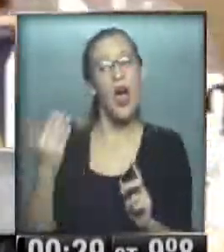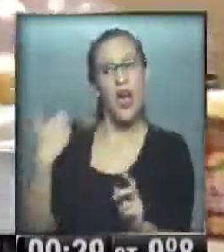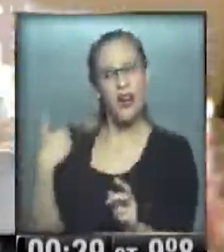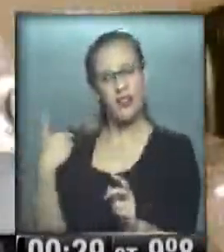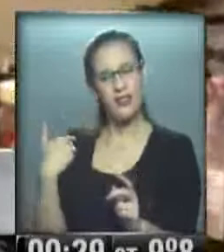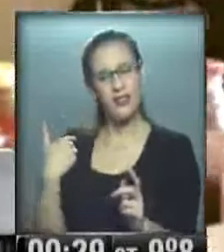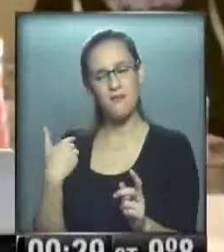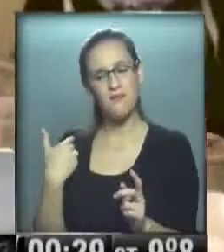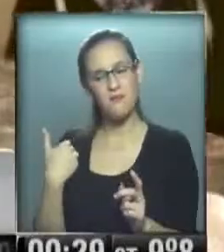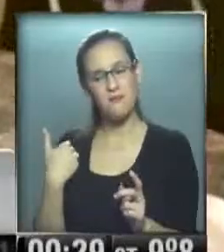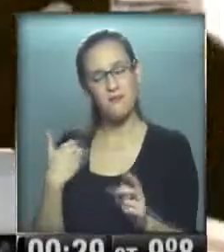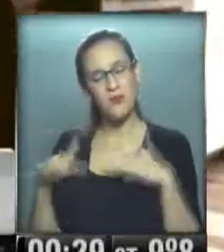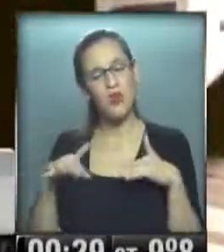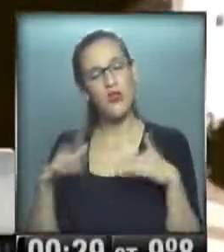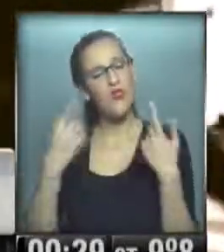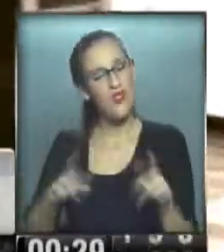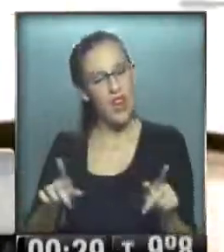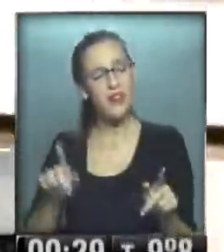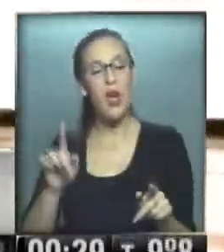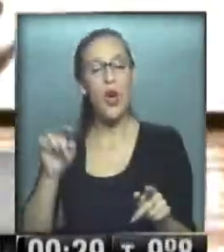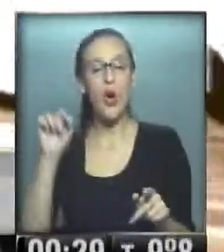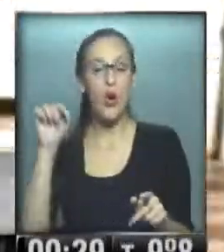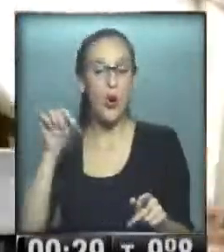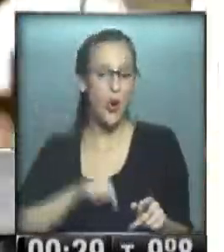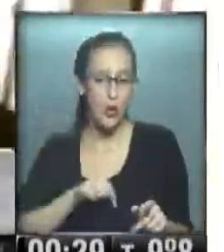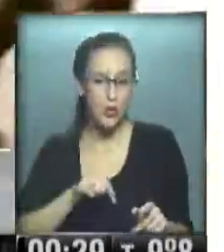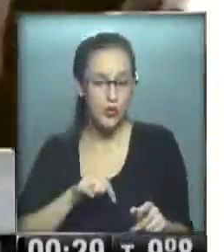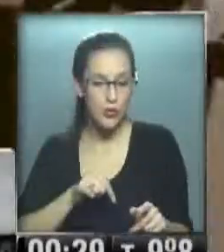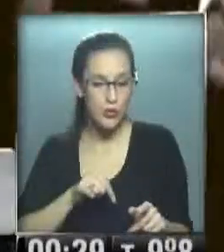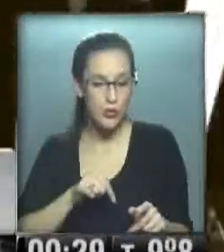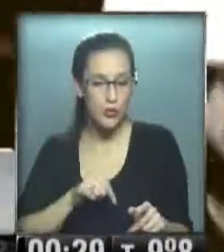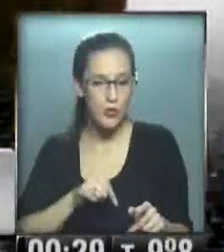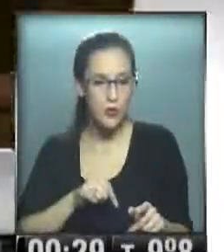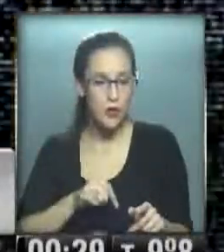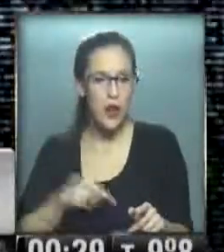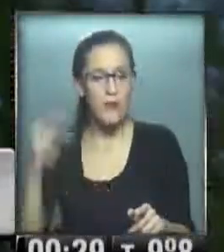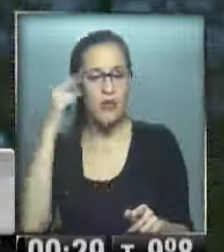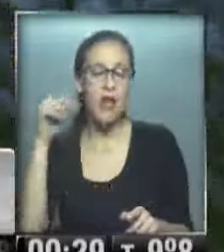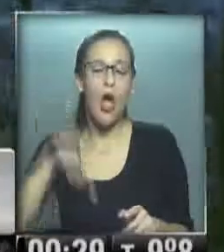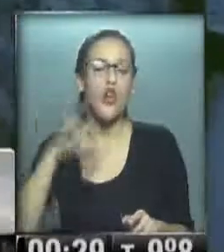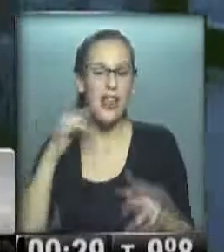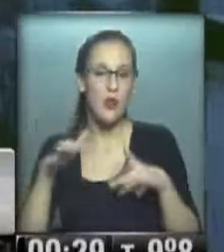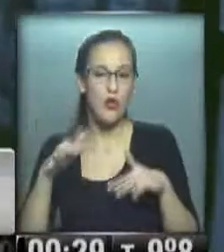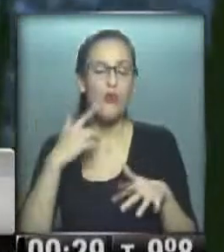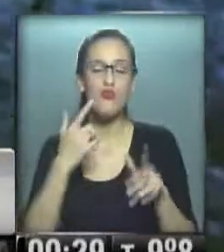en el género ni en lo que teníamos que entregar sino en lo que teníamos para dar ahí